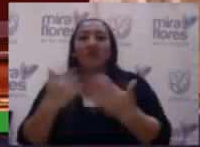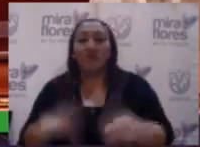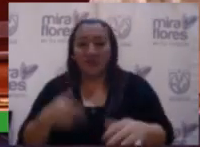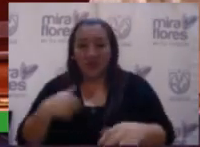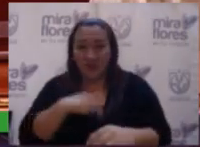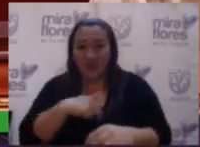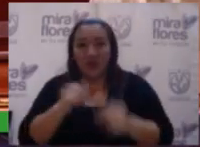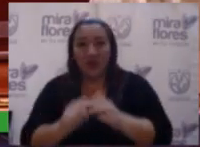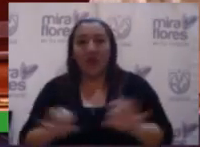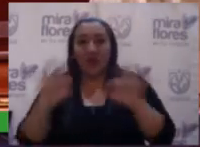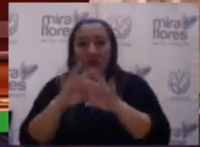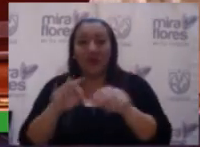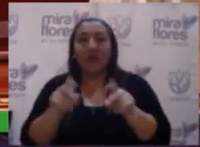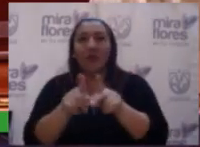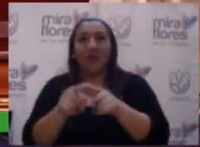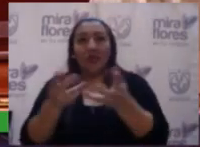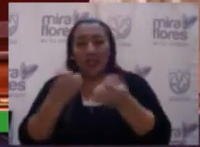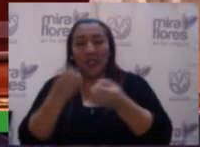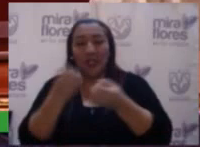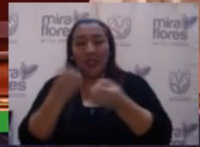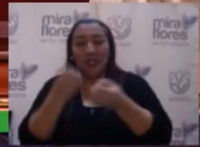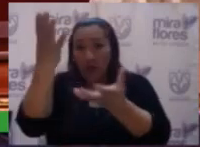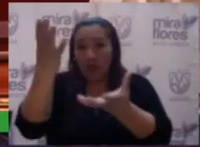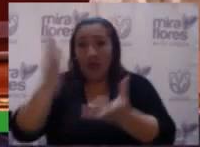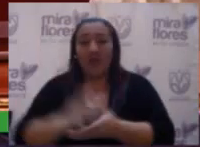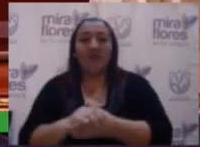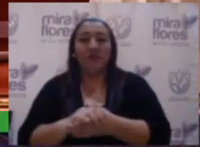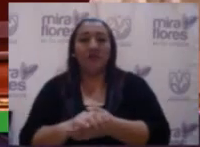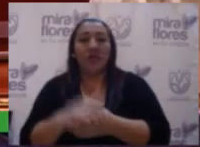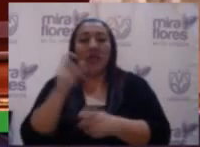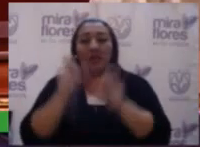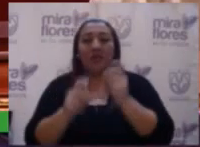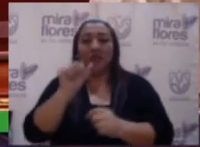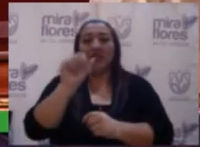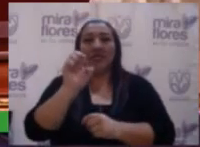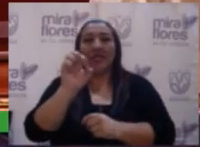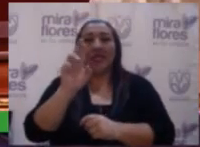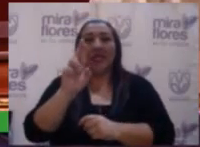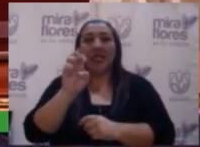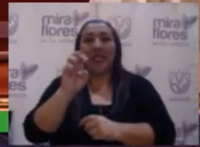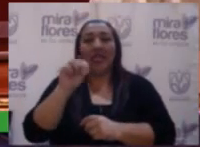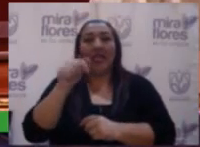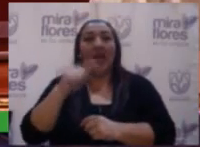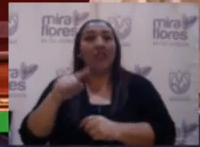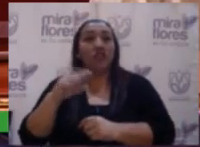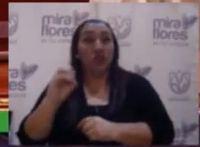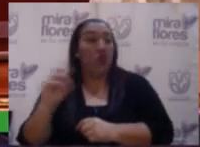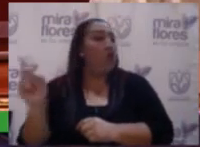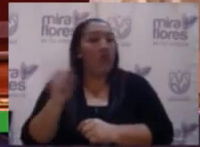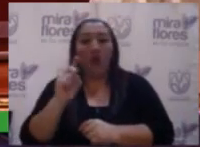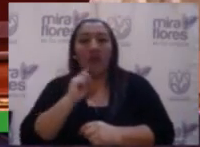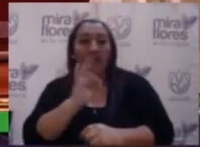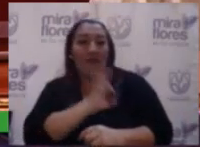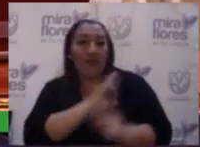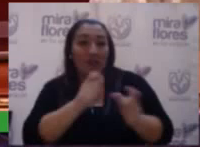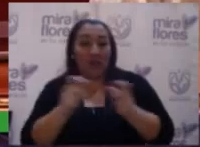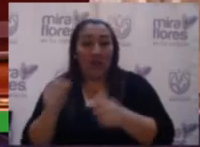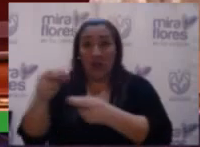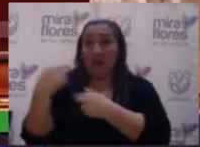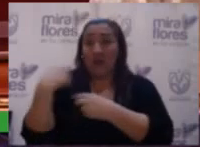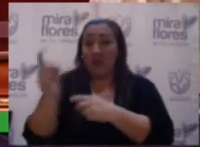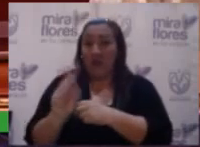algo de importancia también que quiero anunciarselo a los serenos que no son fiscalizadores y Por ende no está no tienen